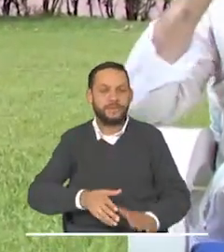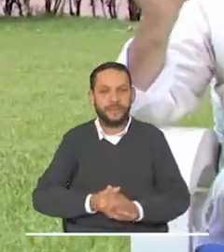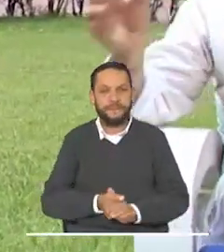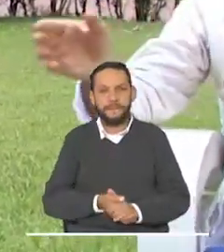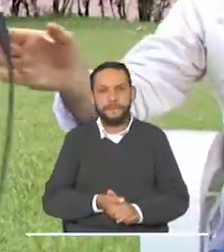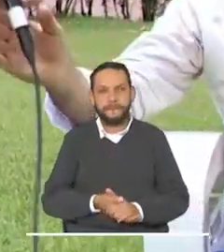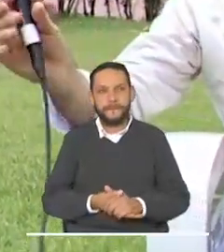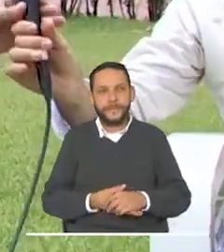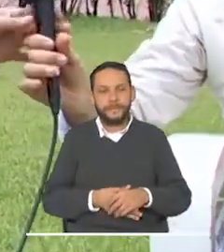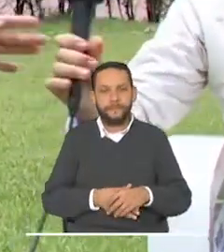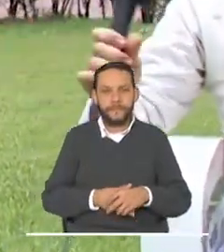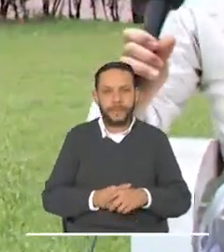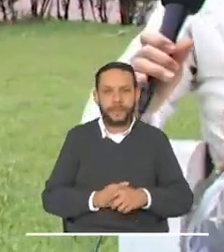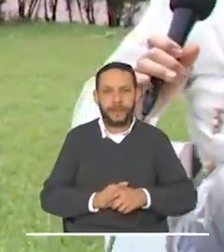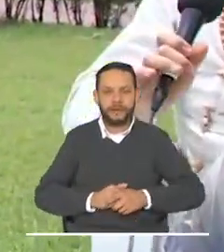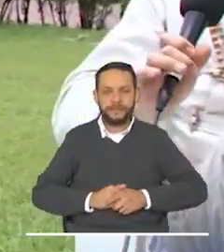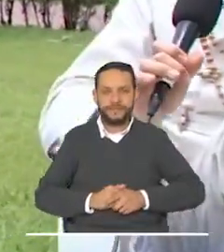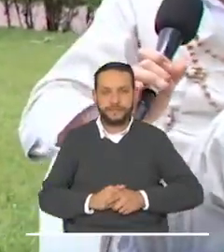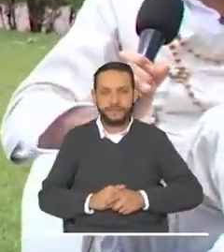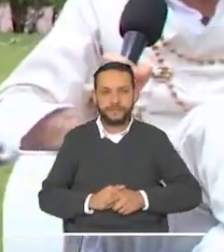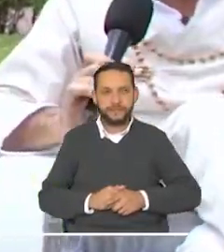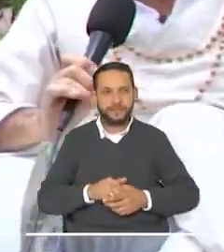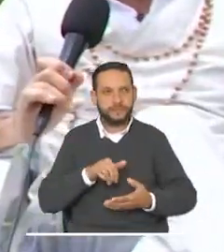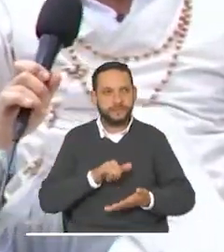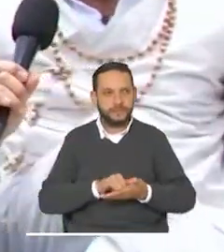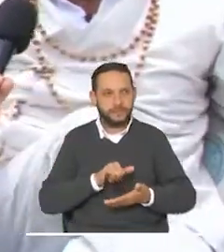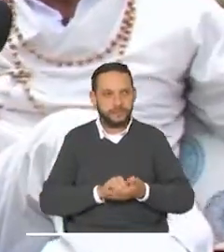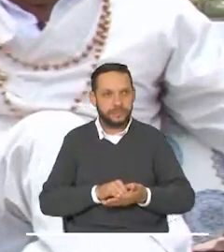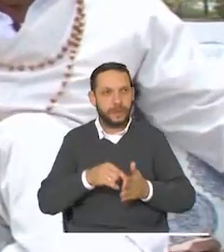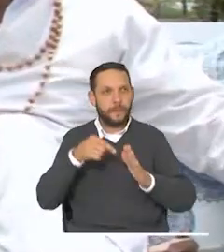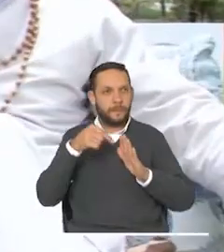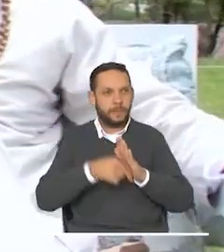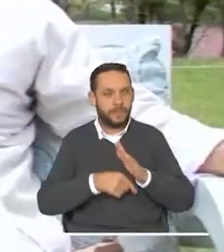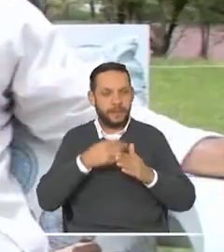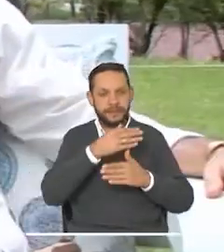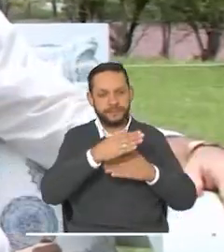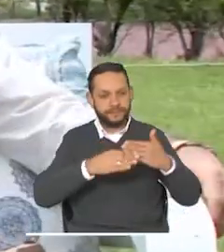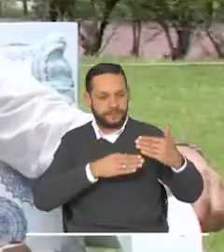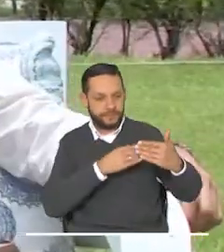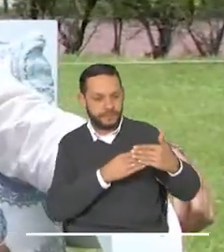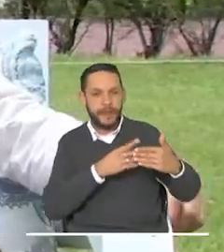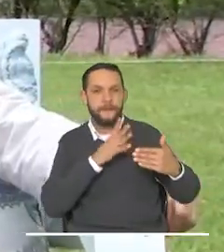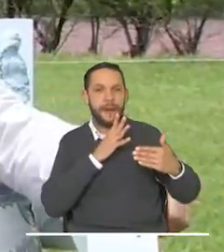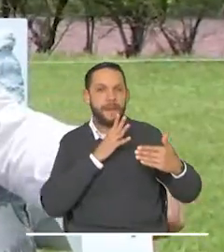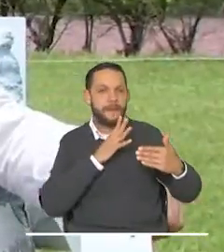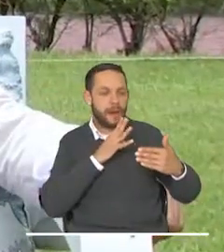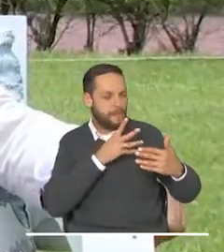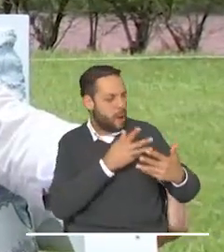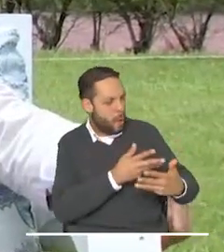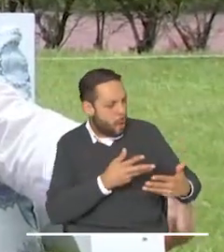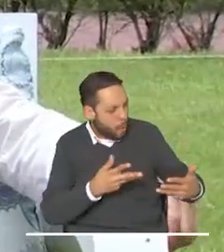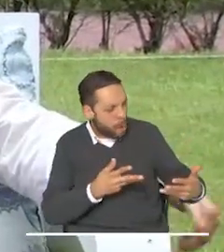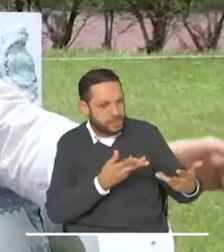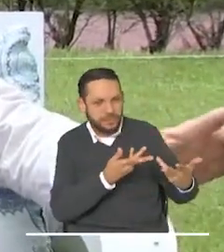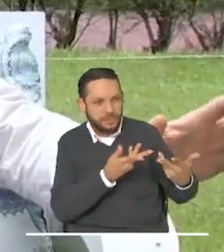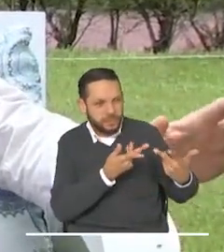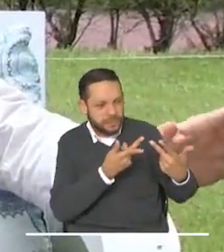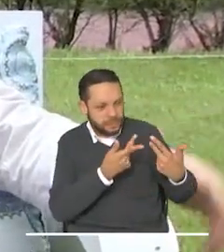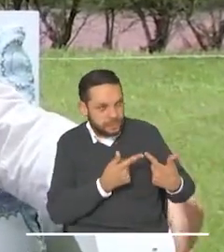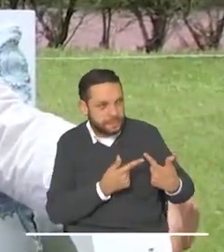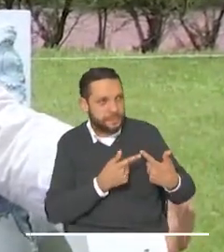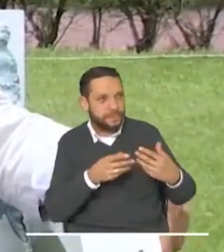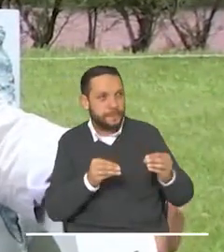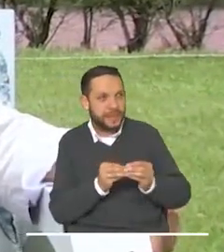ahora detrás de todo lo que está diciendo el doctor nun Jairo ahí